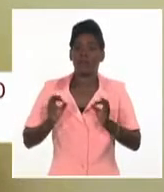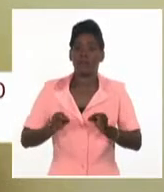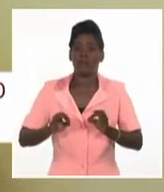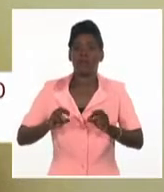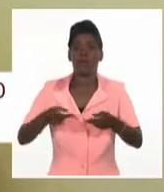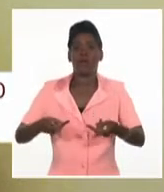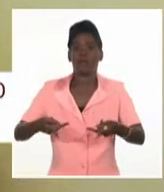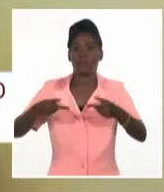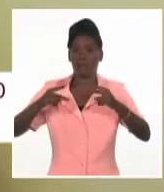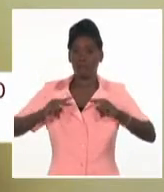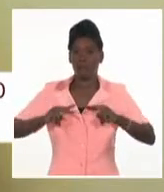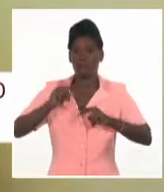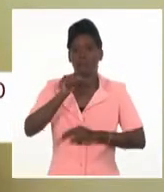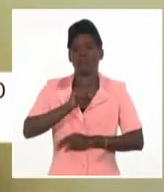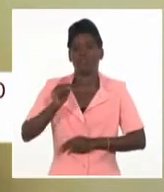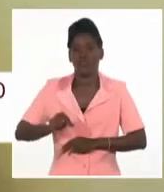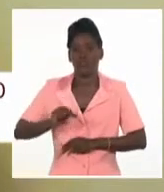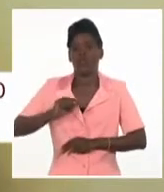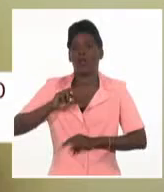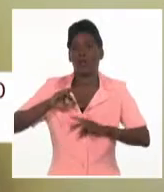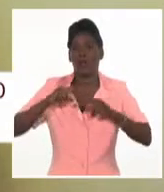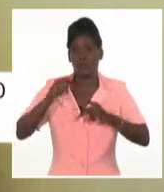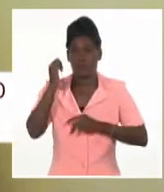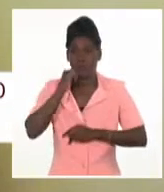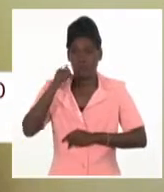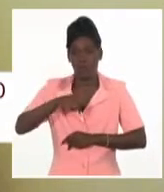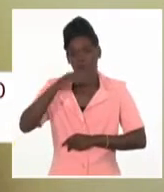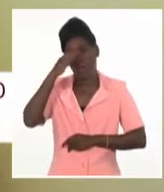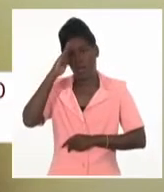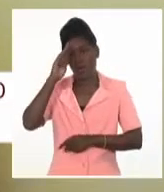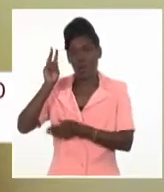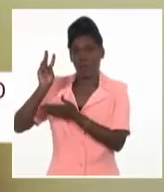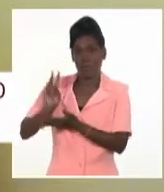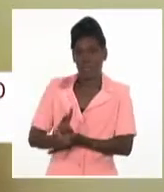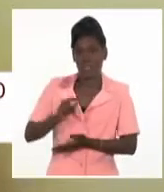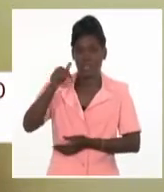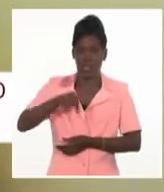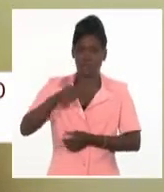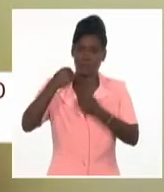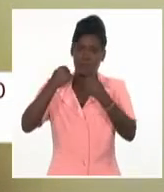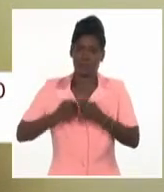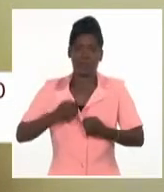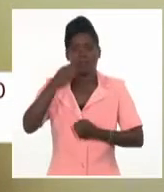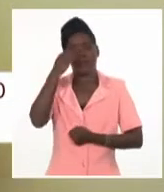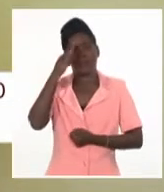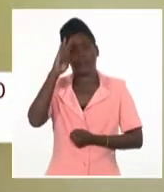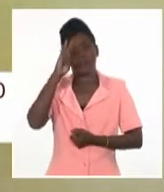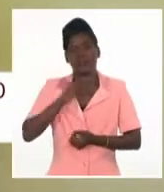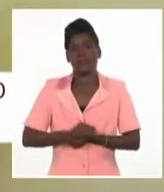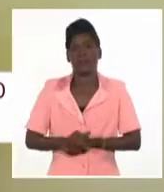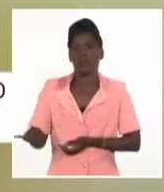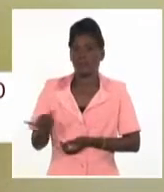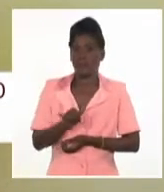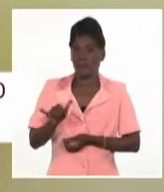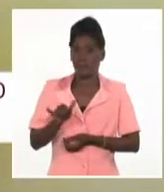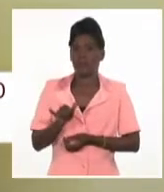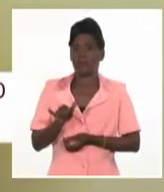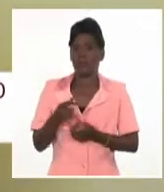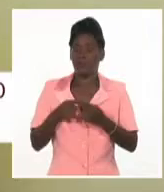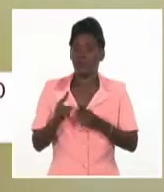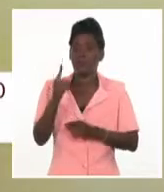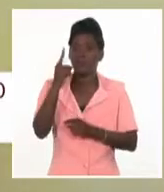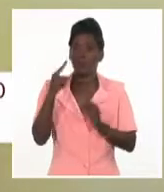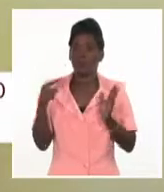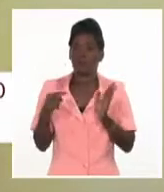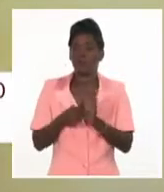las cubanas que residen en el exterior a visitar y a vivir en el país, según lo entienda. Y este es un primer elemento